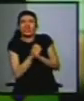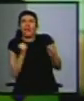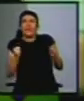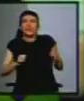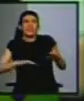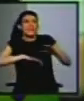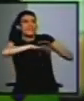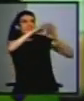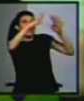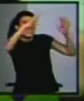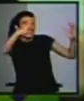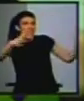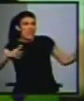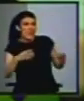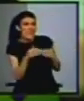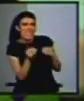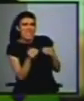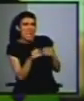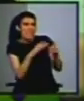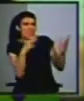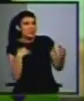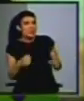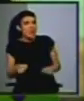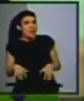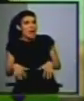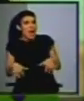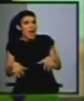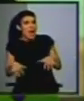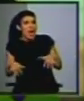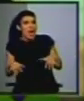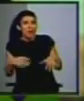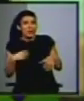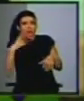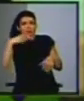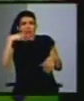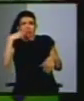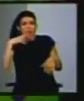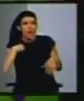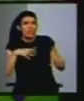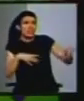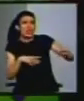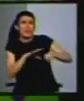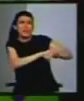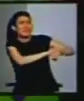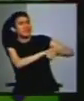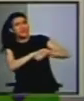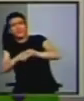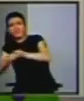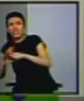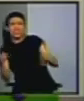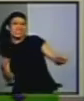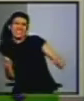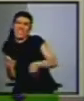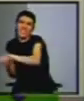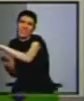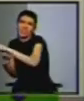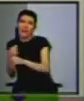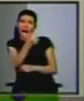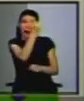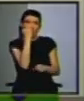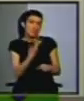A mí me tiritaba el cuerpo. Me puse a llorar. Lo agarré de un ala y lo saqué del casino. No sé de haber